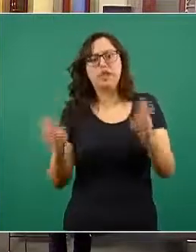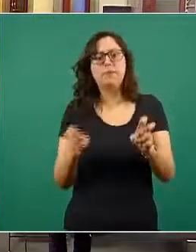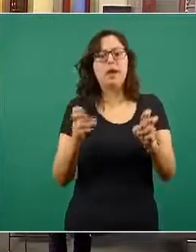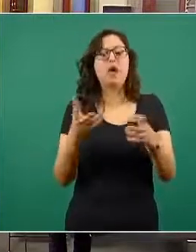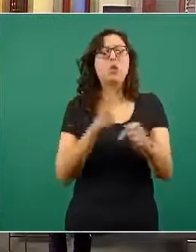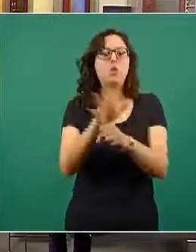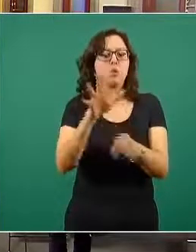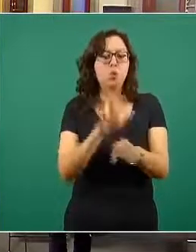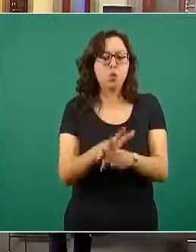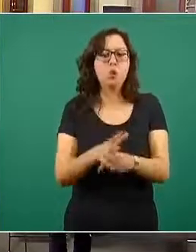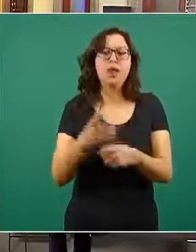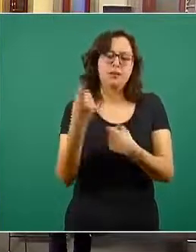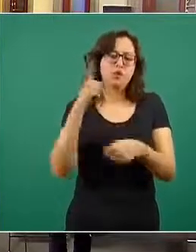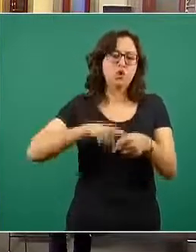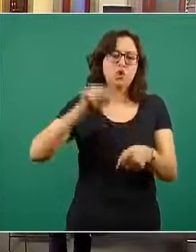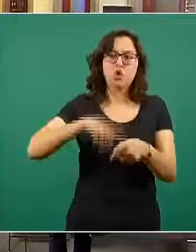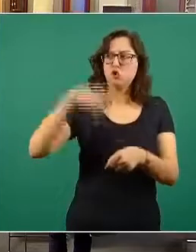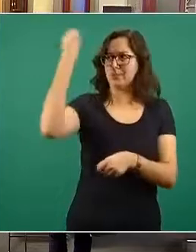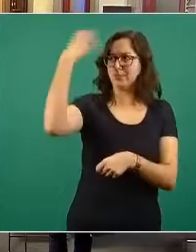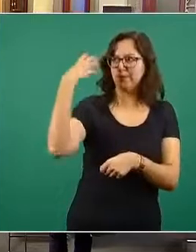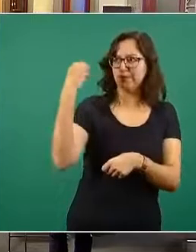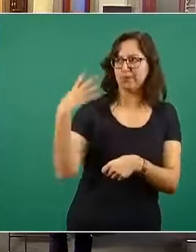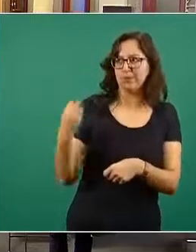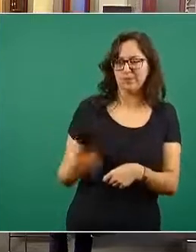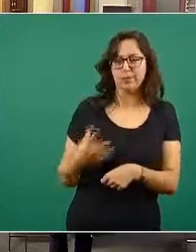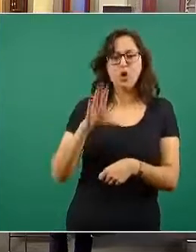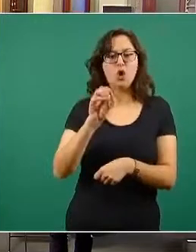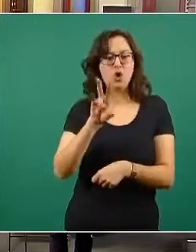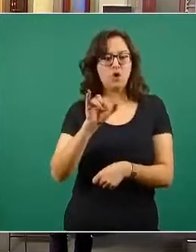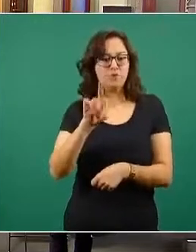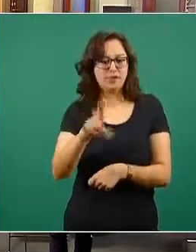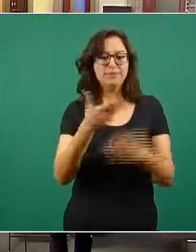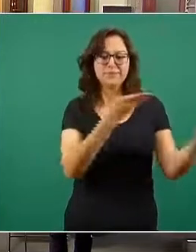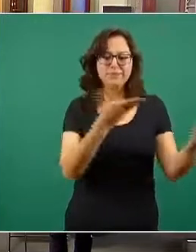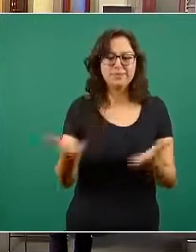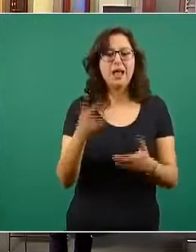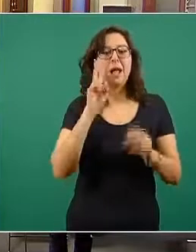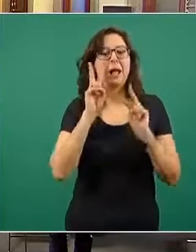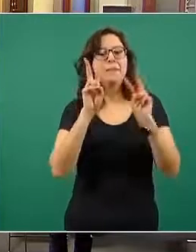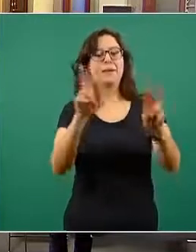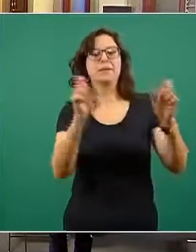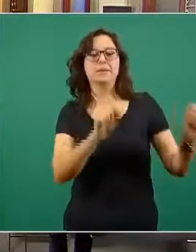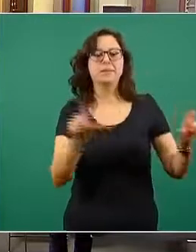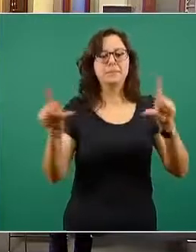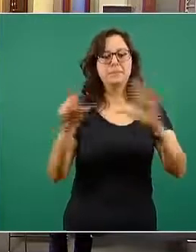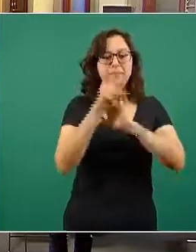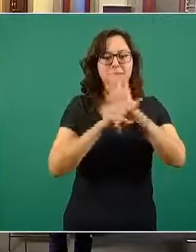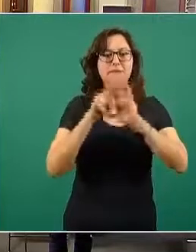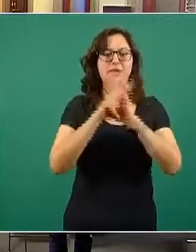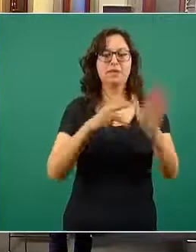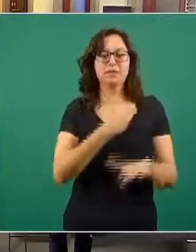actualización del semáforo de riesgo COVID. Adelante con el video del presidente López Obrador, por favor.